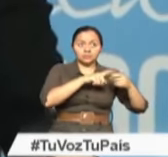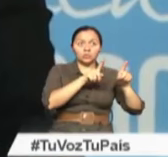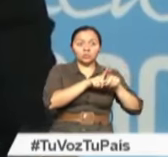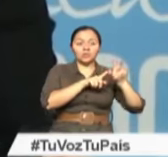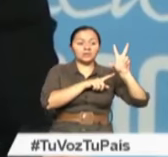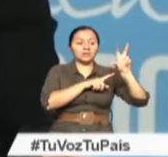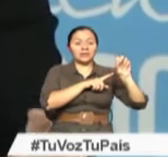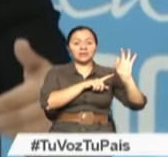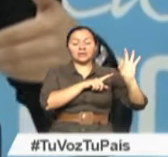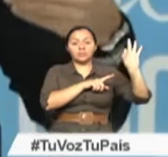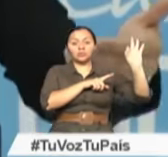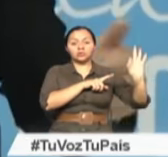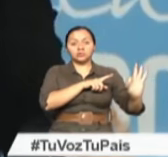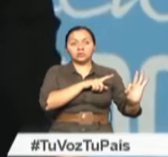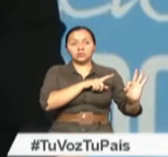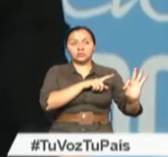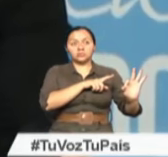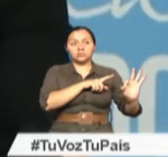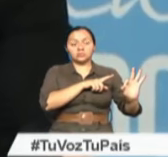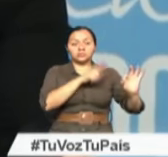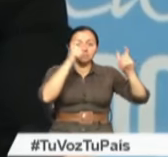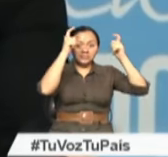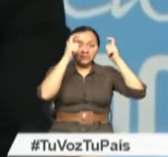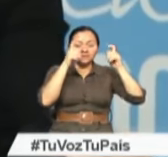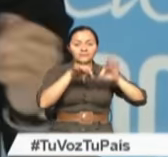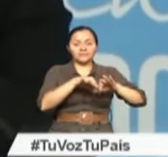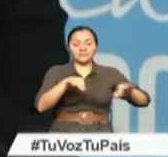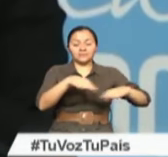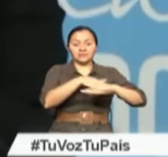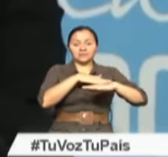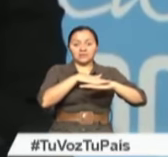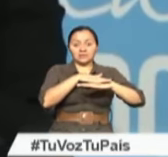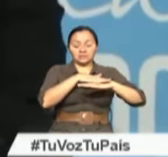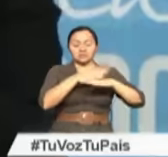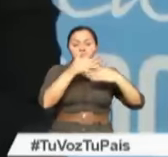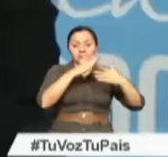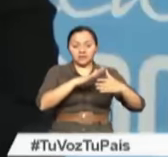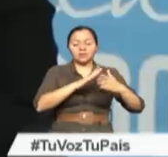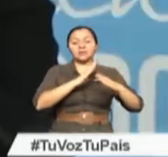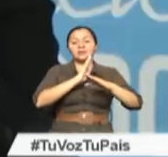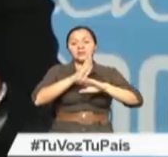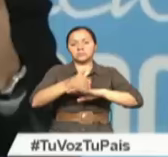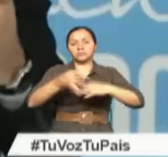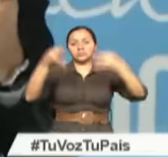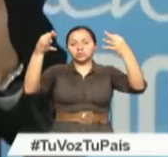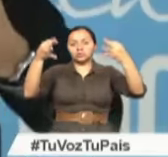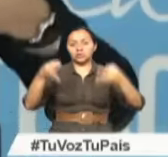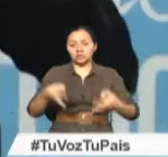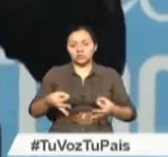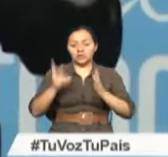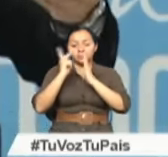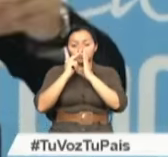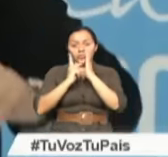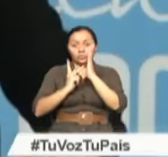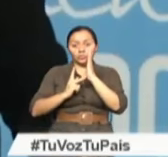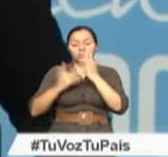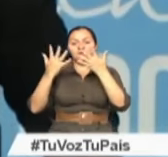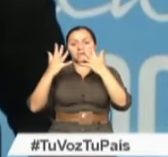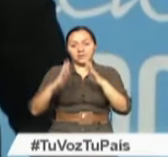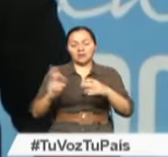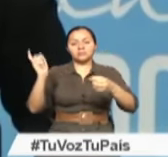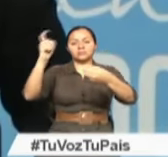30% de la nota de graduación del bachiller y luego el puntaje total que ese si sirve para ir y